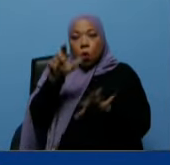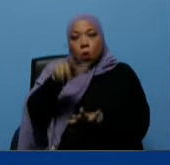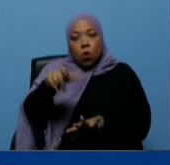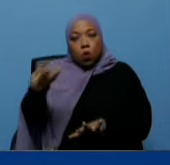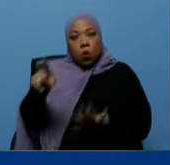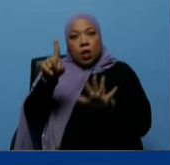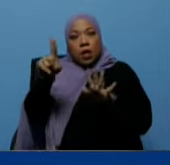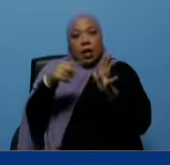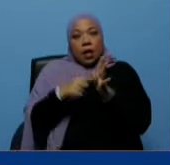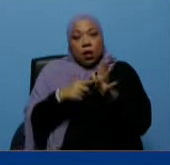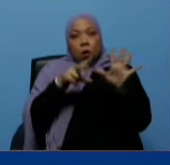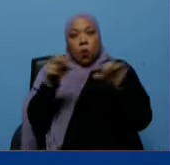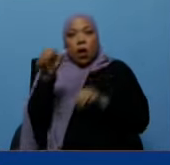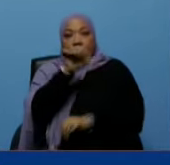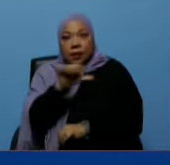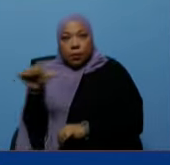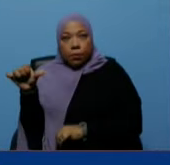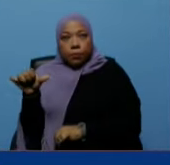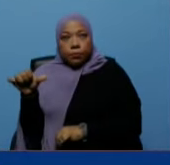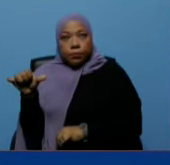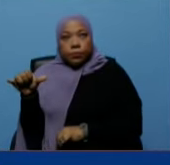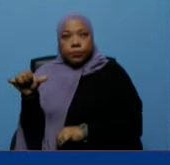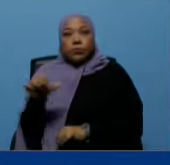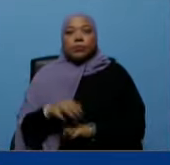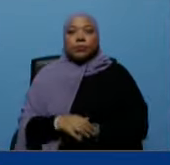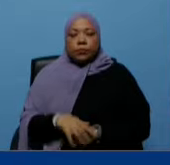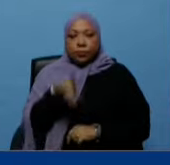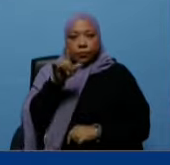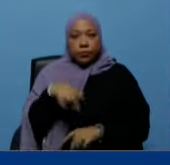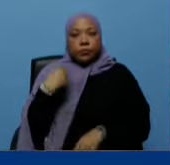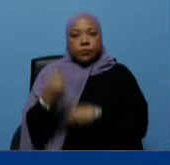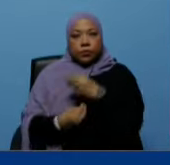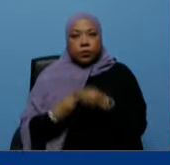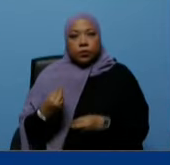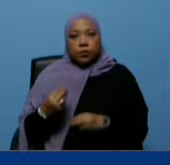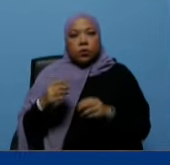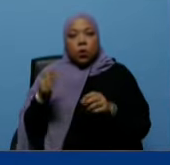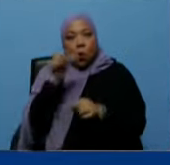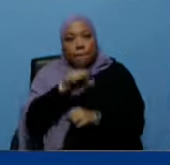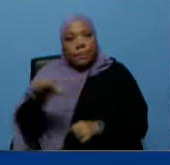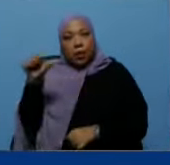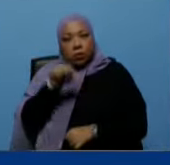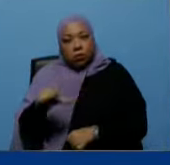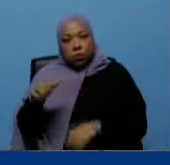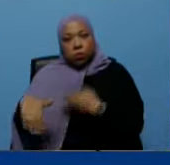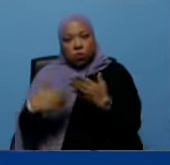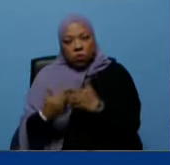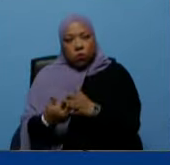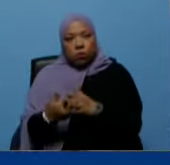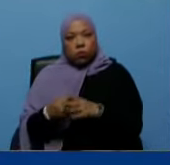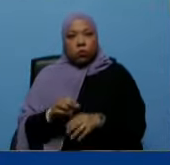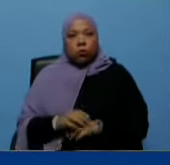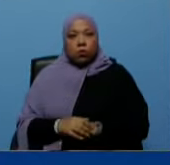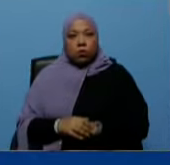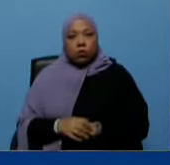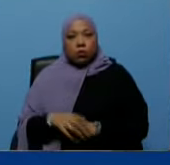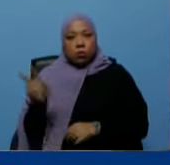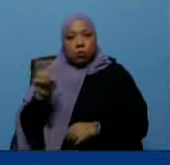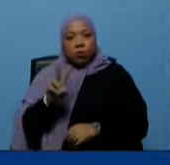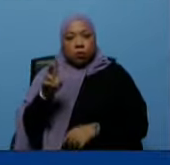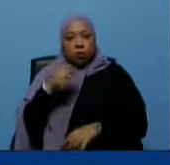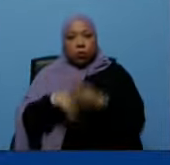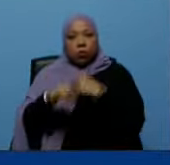160 pacientes semanales, ¿ok? También vamos, mensualmente, bueno, vamos a tener una cantidad de pacientes